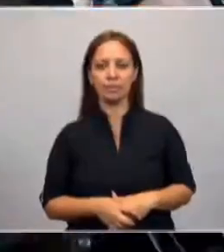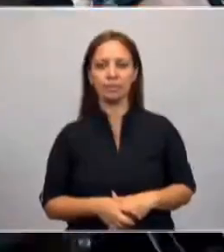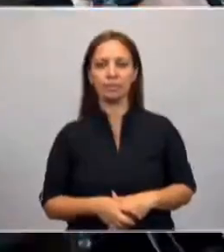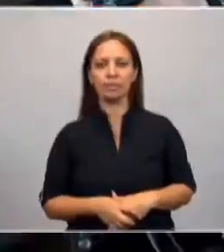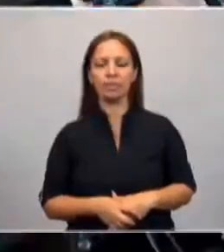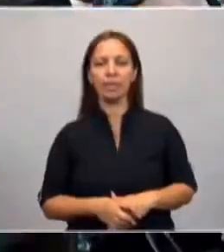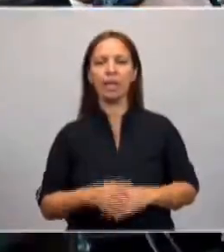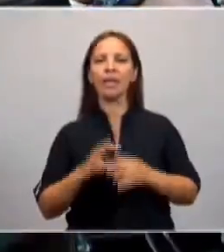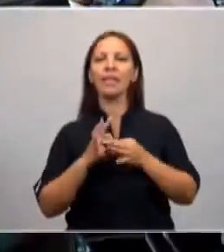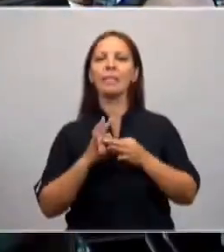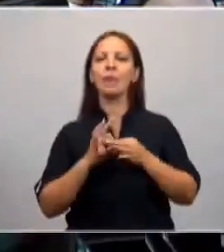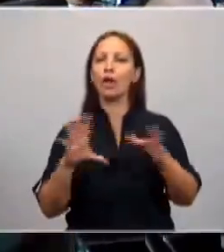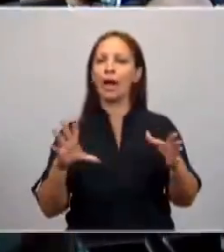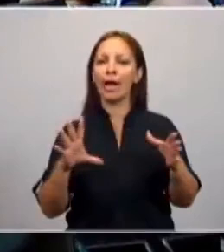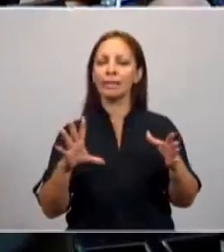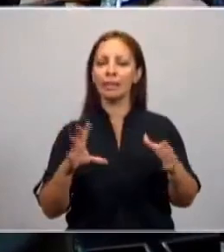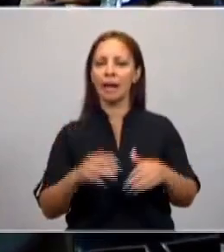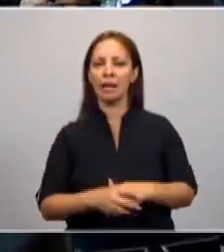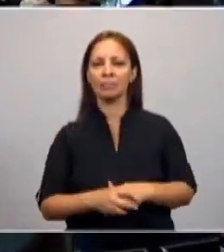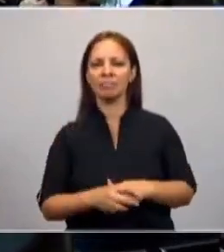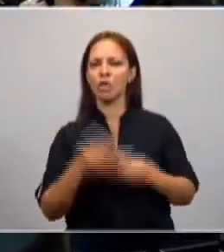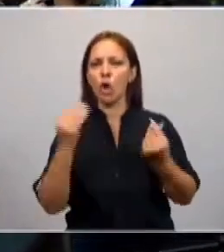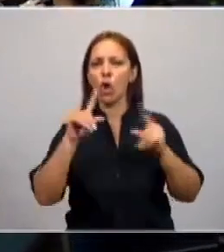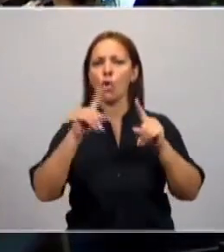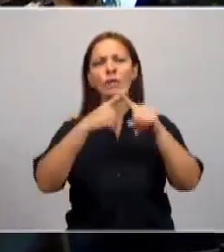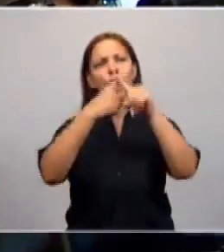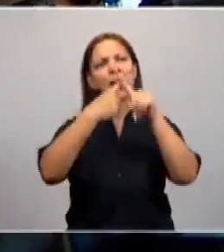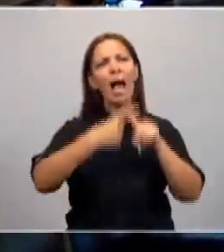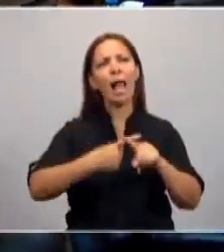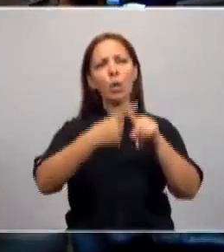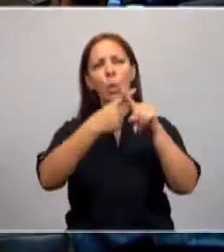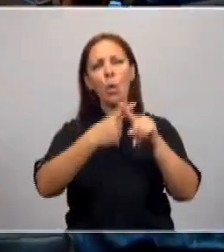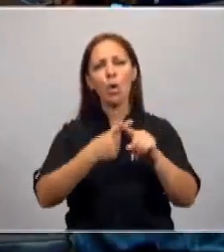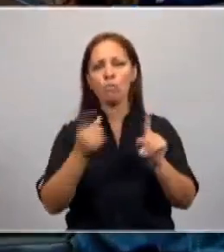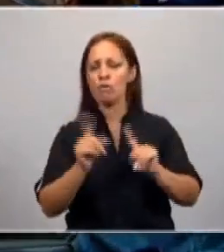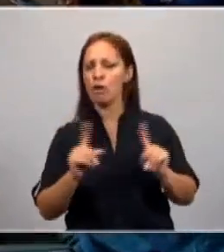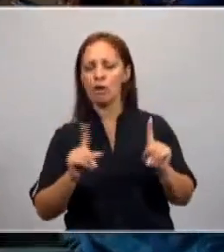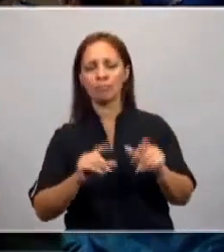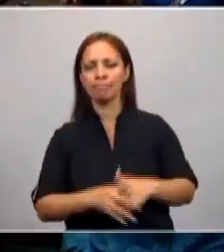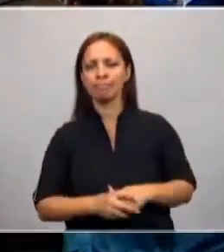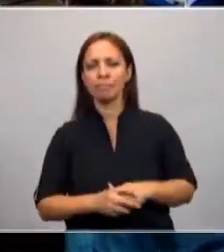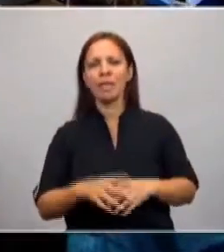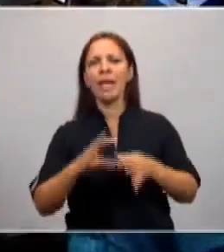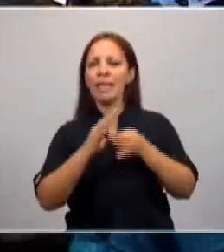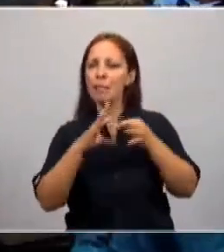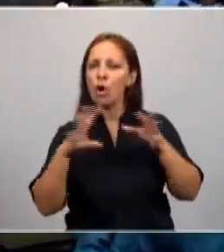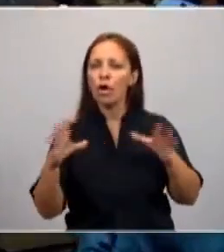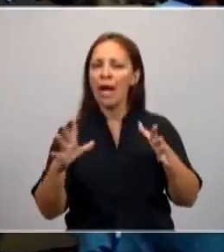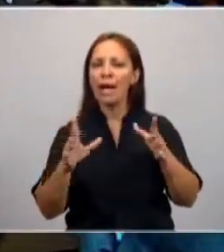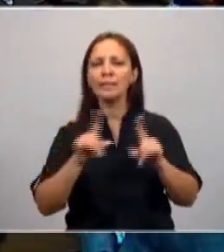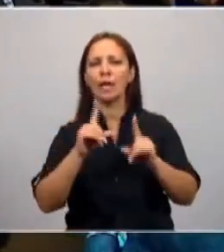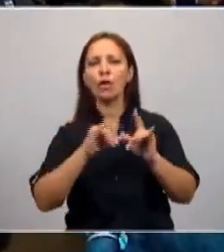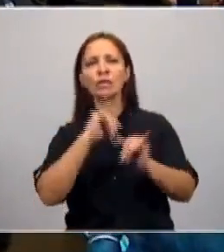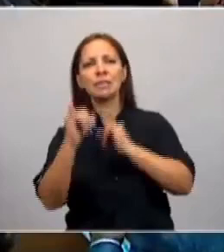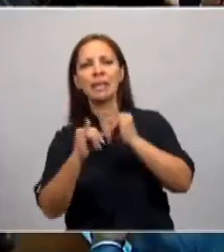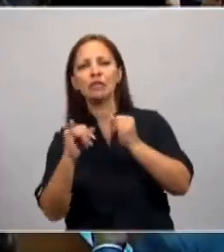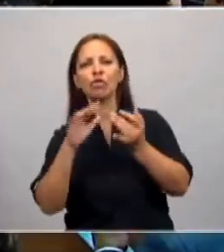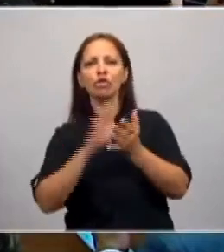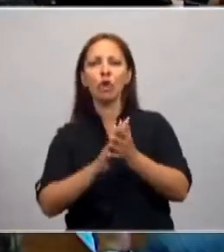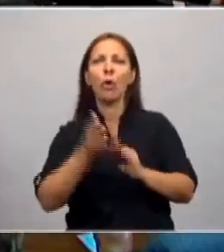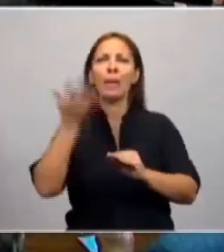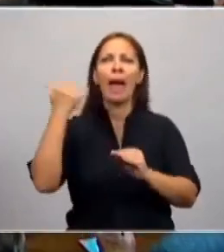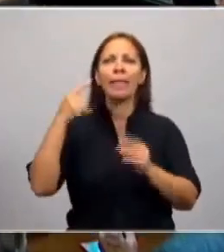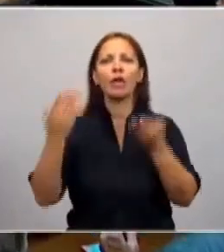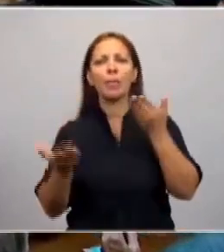La democracia no es un teorema. No es el teorema de Arrow ni se explica con el dilema del prisionero.